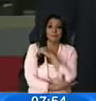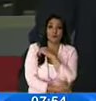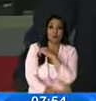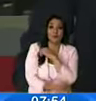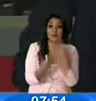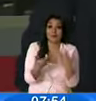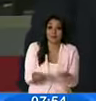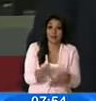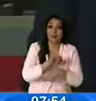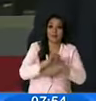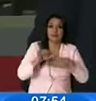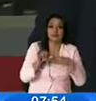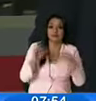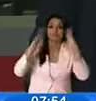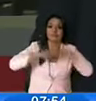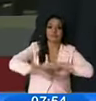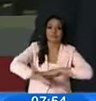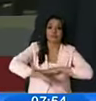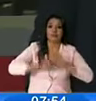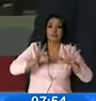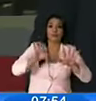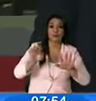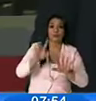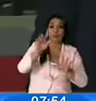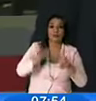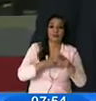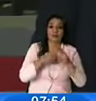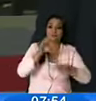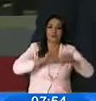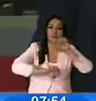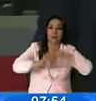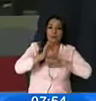gratuita. El próximo 18 de julio iniciarán las evaluaciones